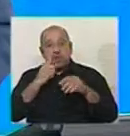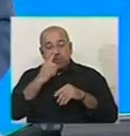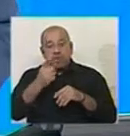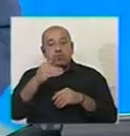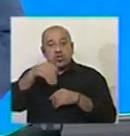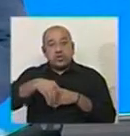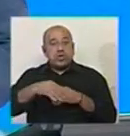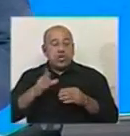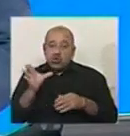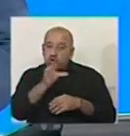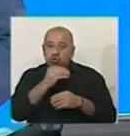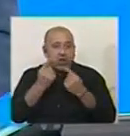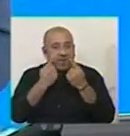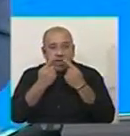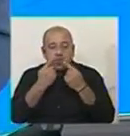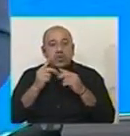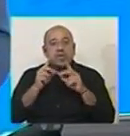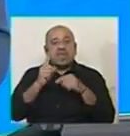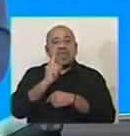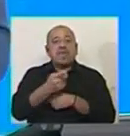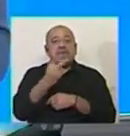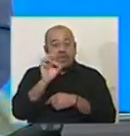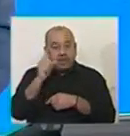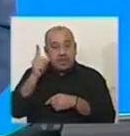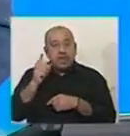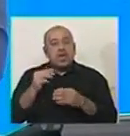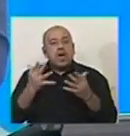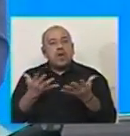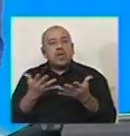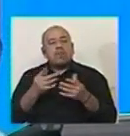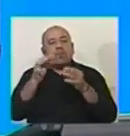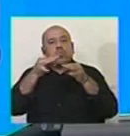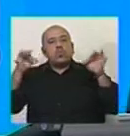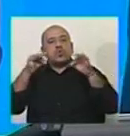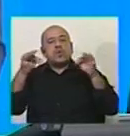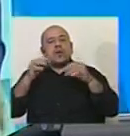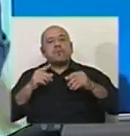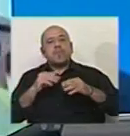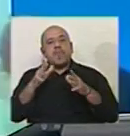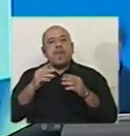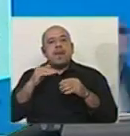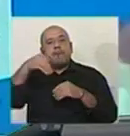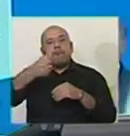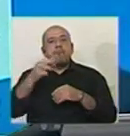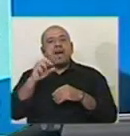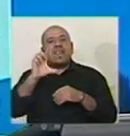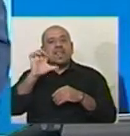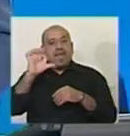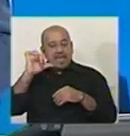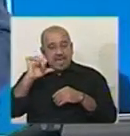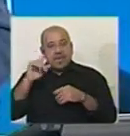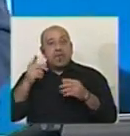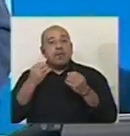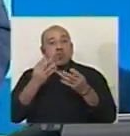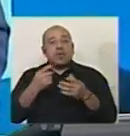hablamos íntegramente de lo que dejó el G20, vamos a escuchar a Stephen Marley, uno de los hijos de Bob Marley, porque la